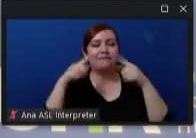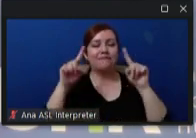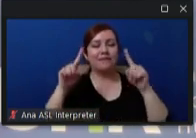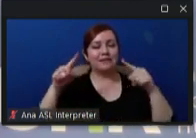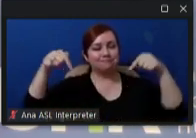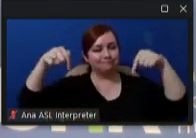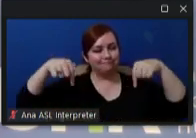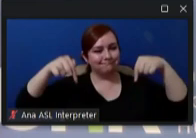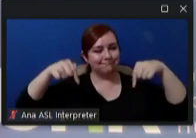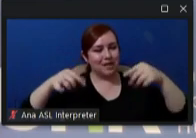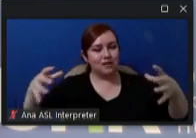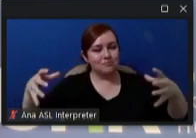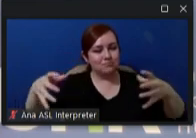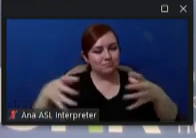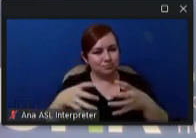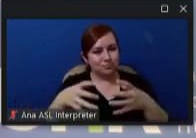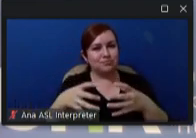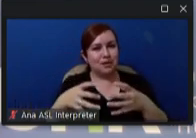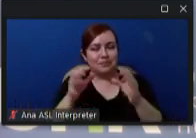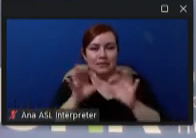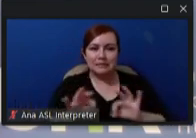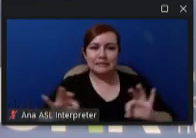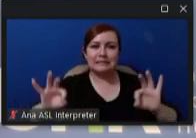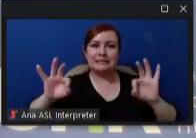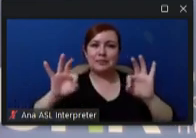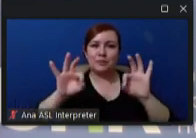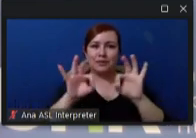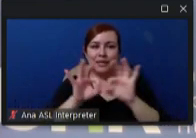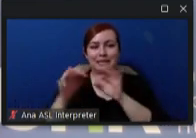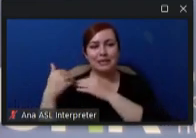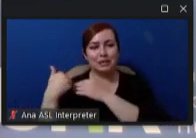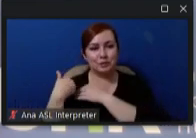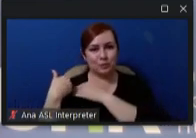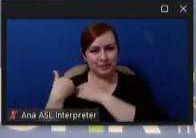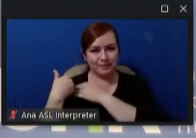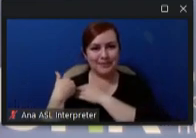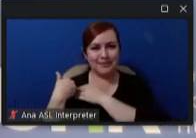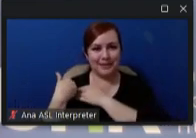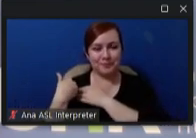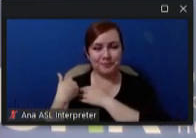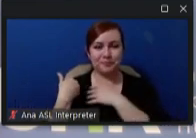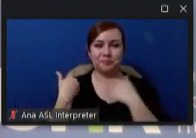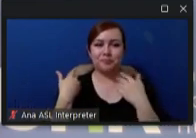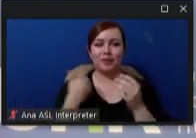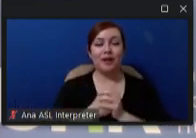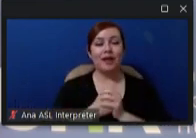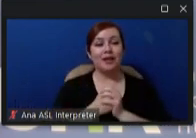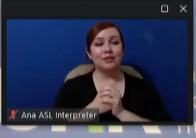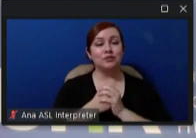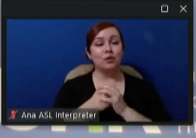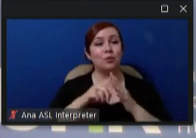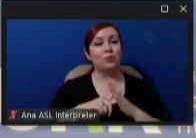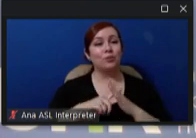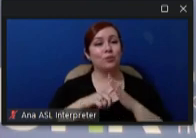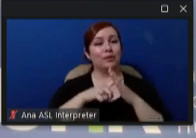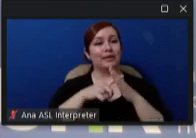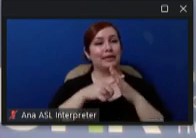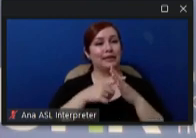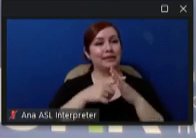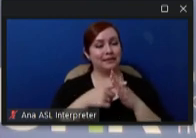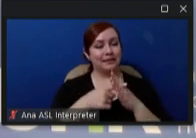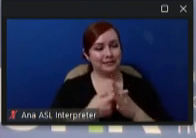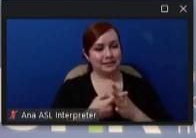esta importante responsabilidad. Debo iniciar haciendo un